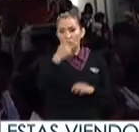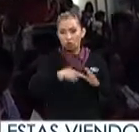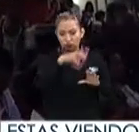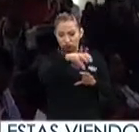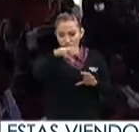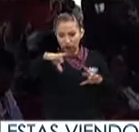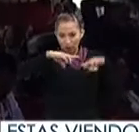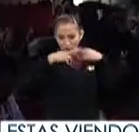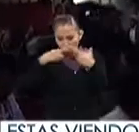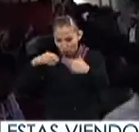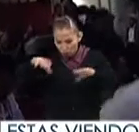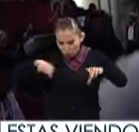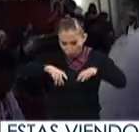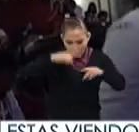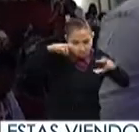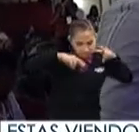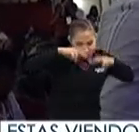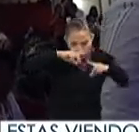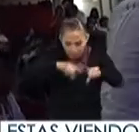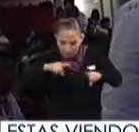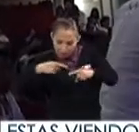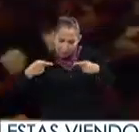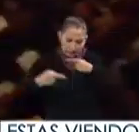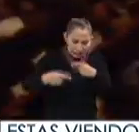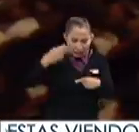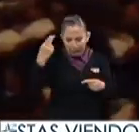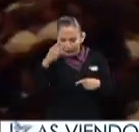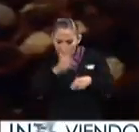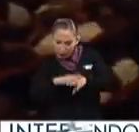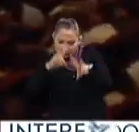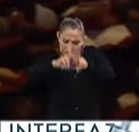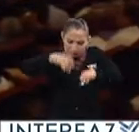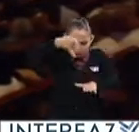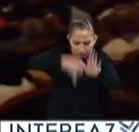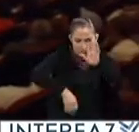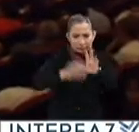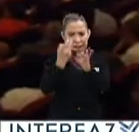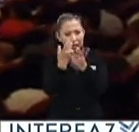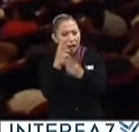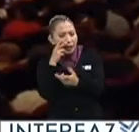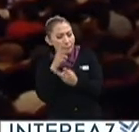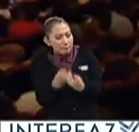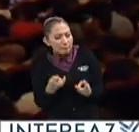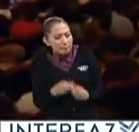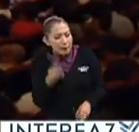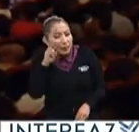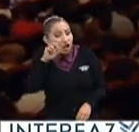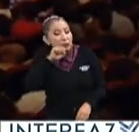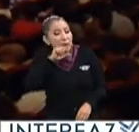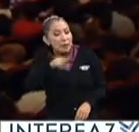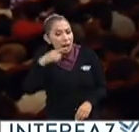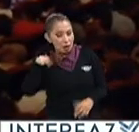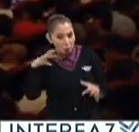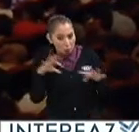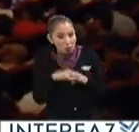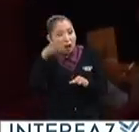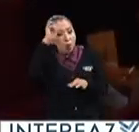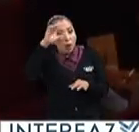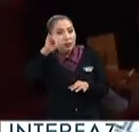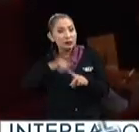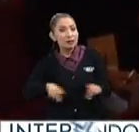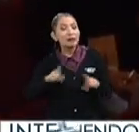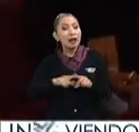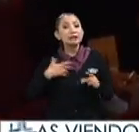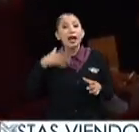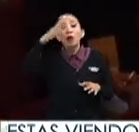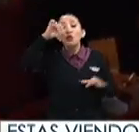jornadas y sesiones hubo puntos de divergencia que requieren de mayor reflexión y análisis, pero también hubo muchos puntos de encuentro.